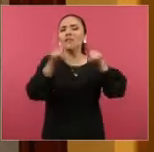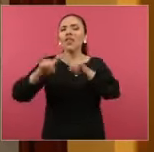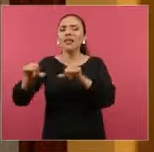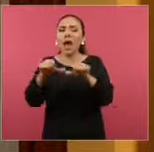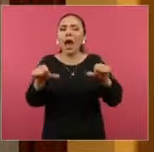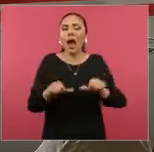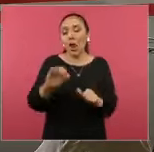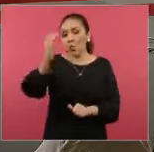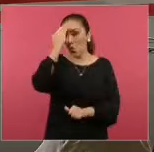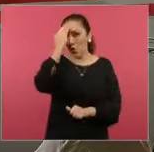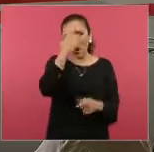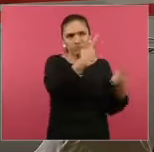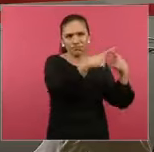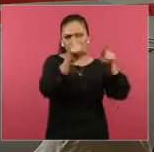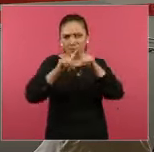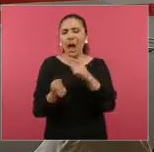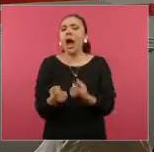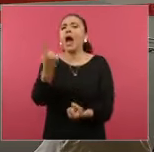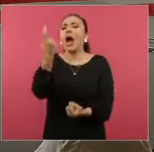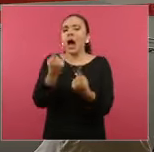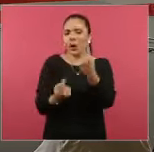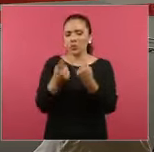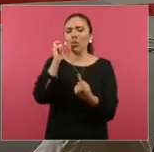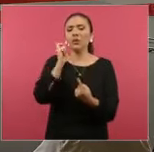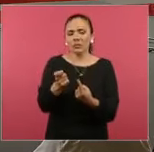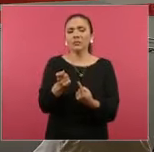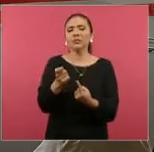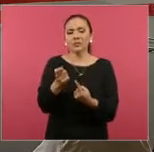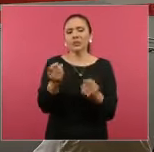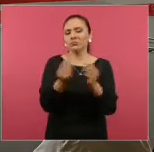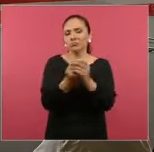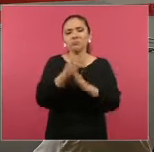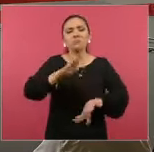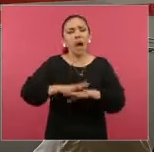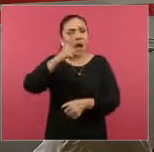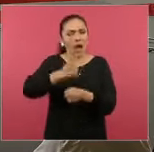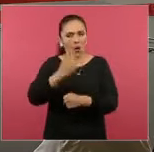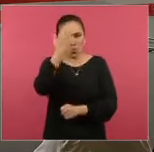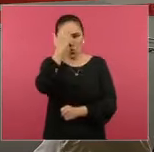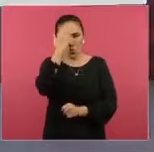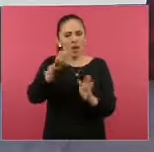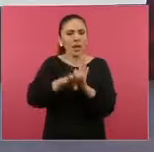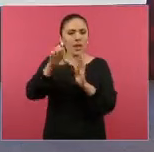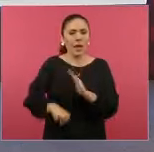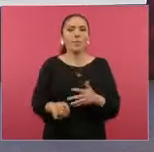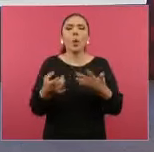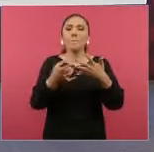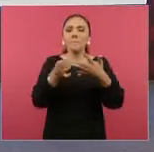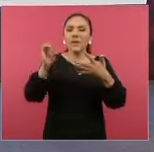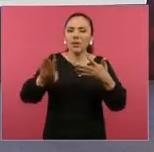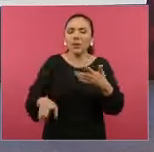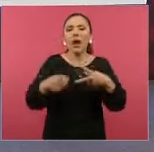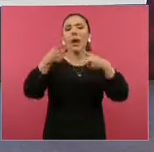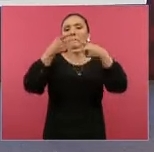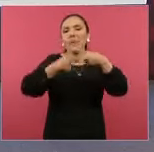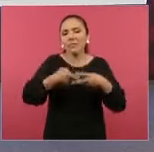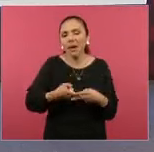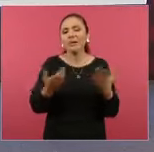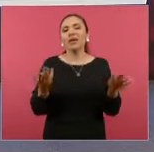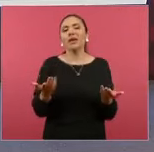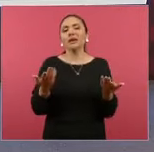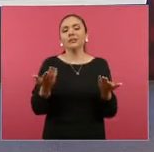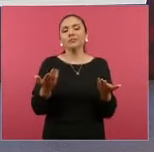diferentes, algunos de ellos disciplinares, que son los más conocidos, como la pedagogía o las matemáticas